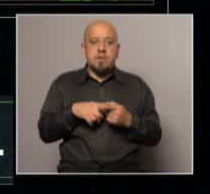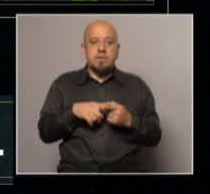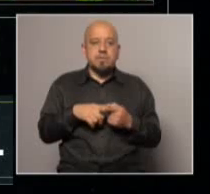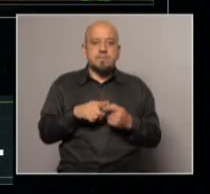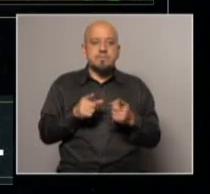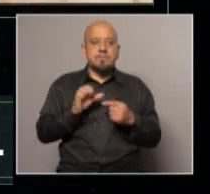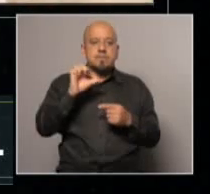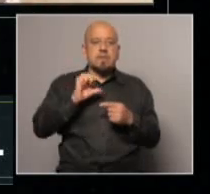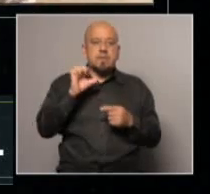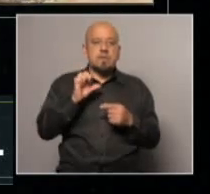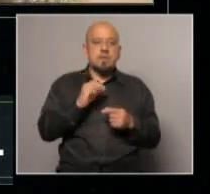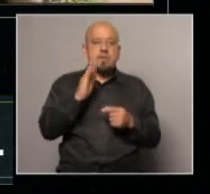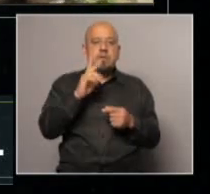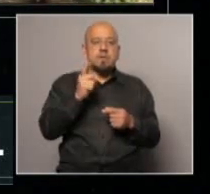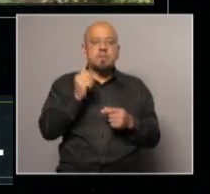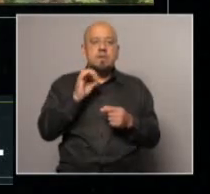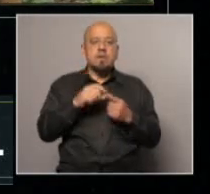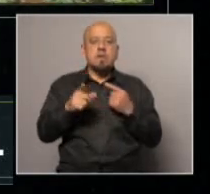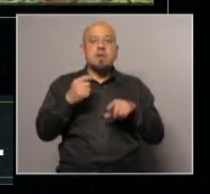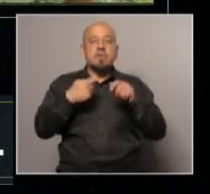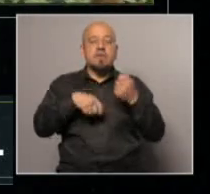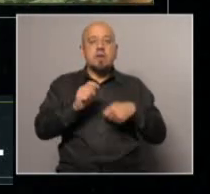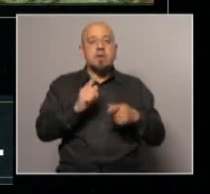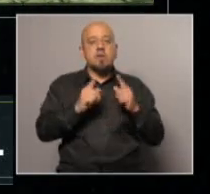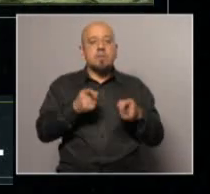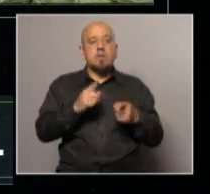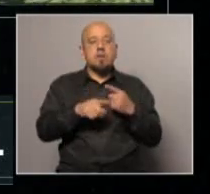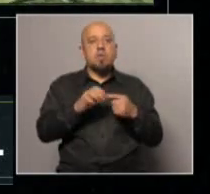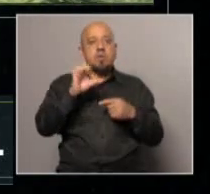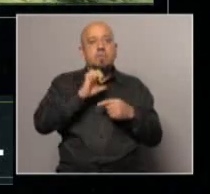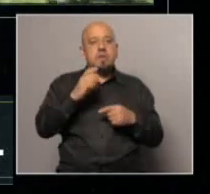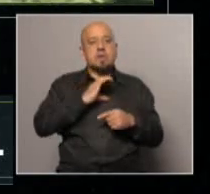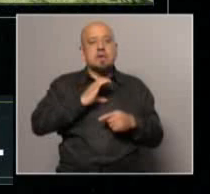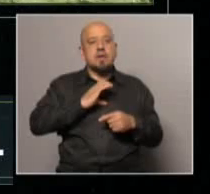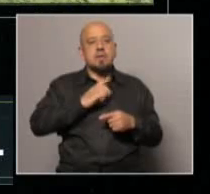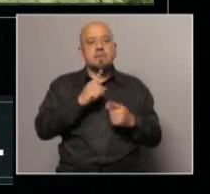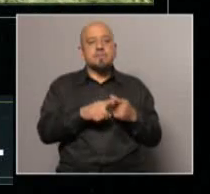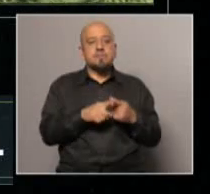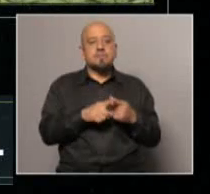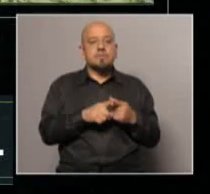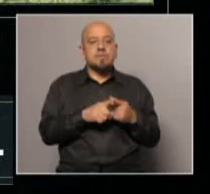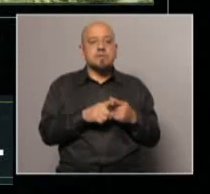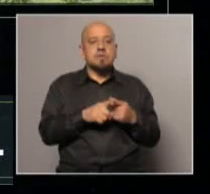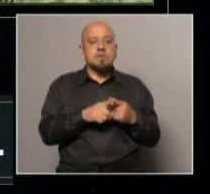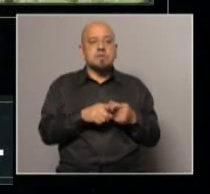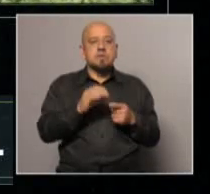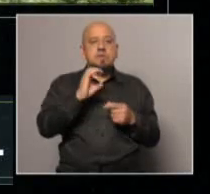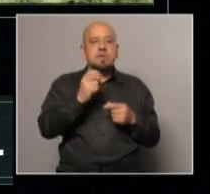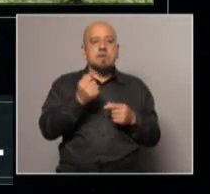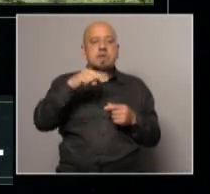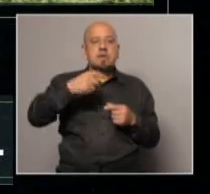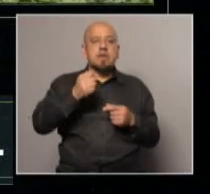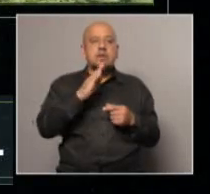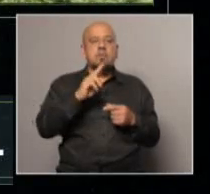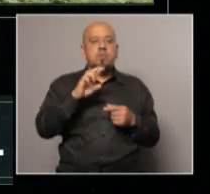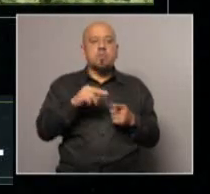de las empresas MedicPlast que fue vendida a una empresa canadiense, y Canapur, otra